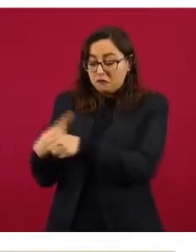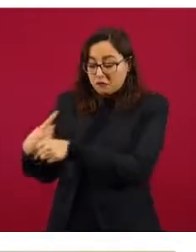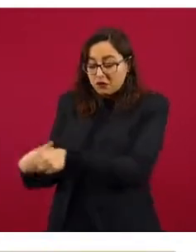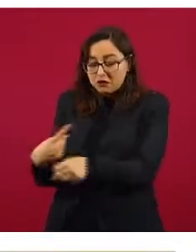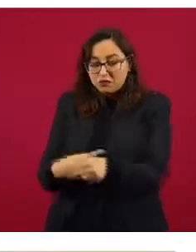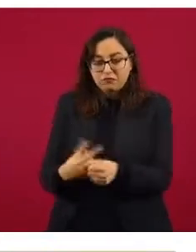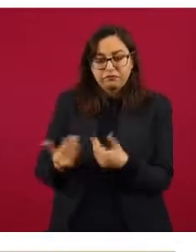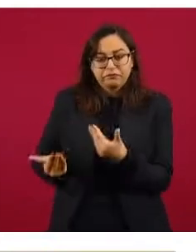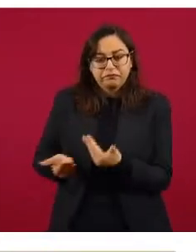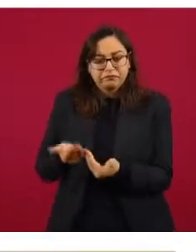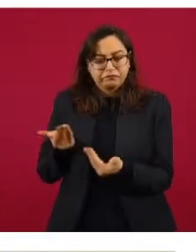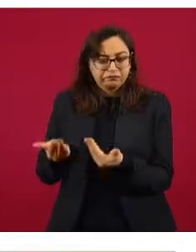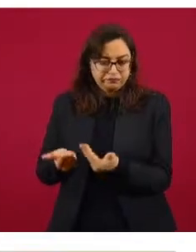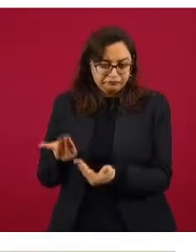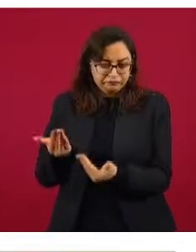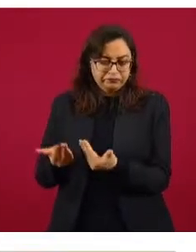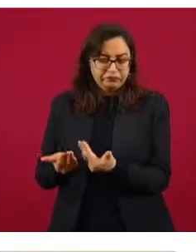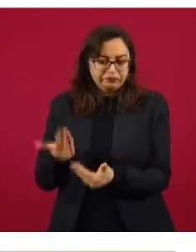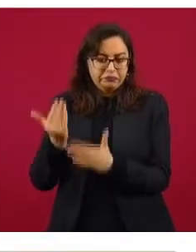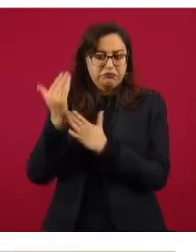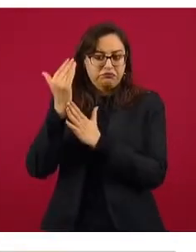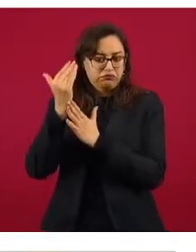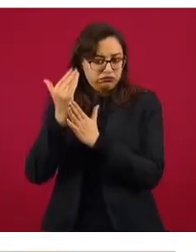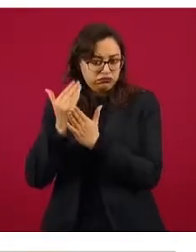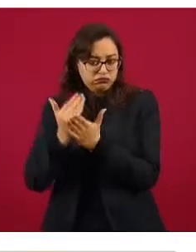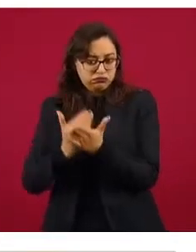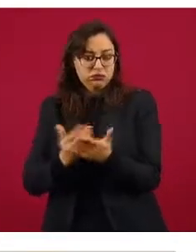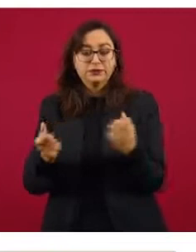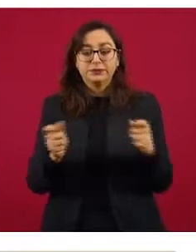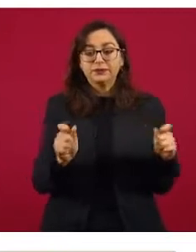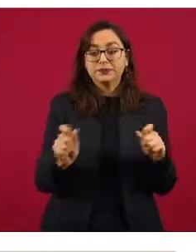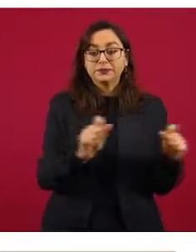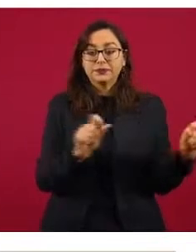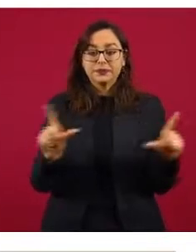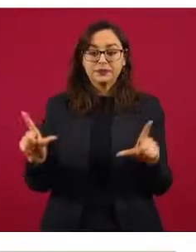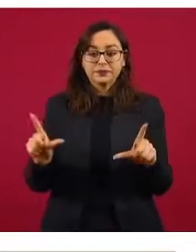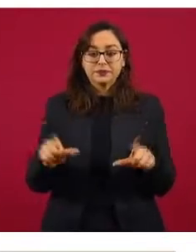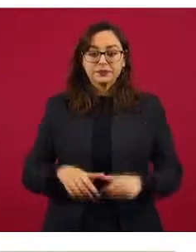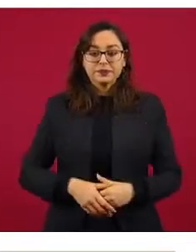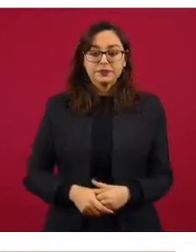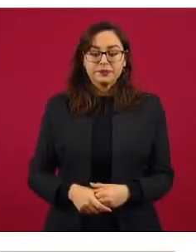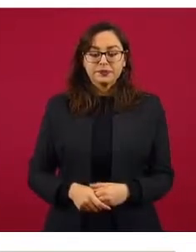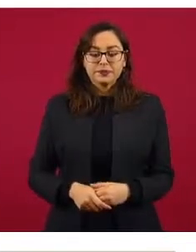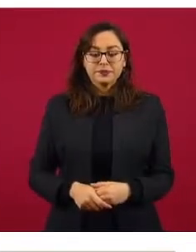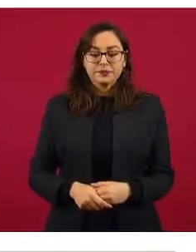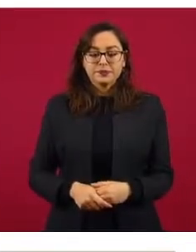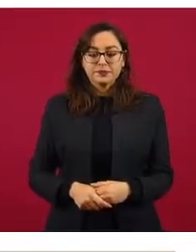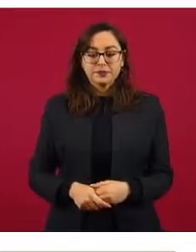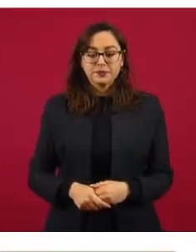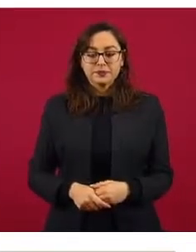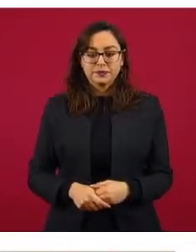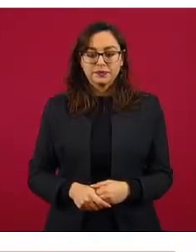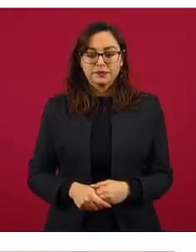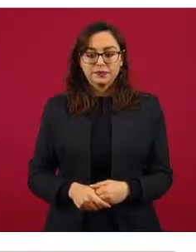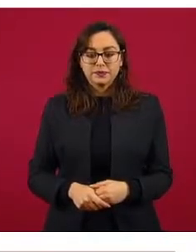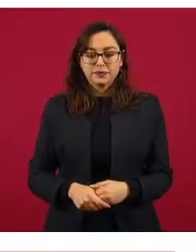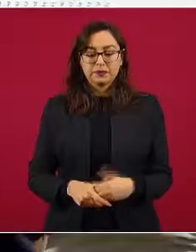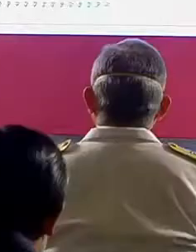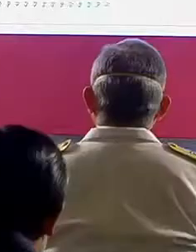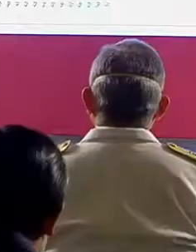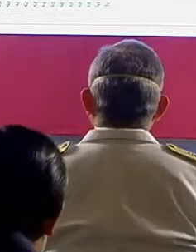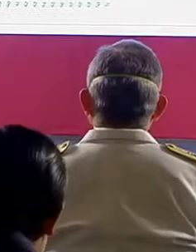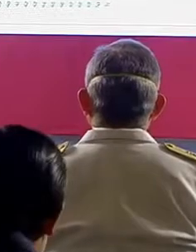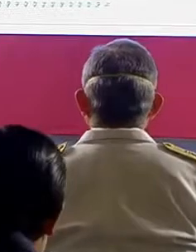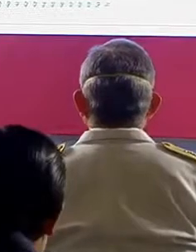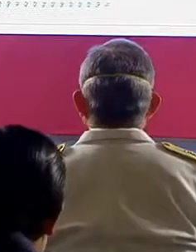enfermas cada día menor. La siguiente, por favor. En esta curva epidémica, recordar para quien ve por primera vez